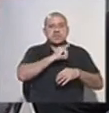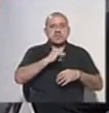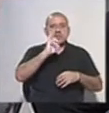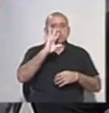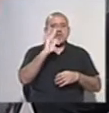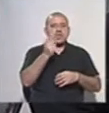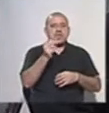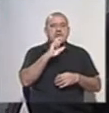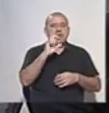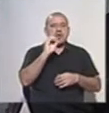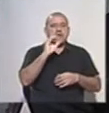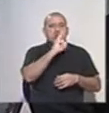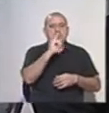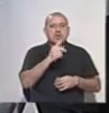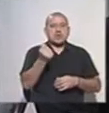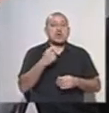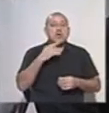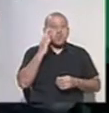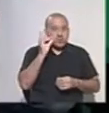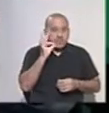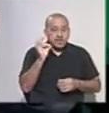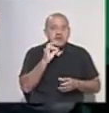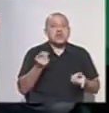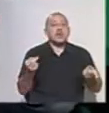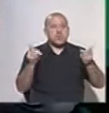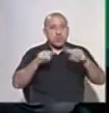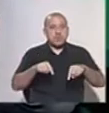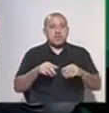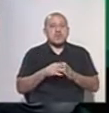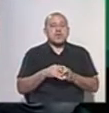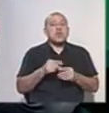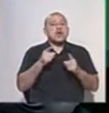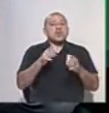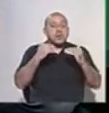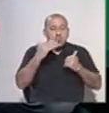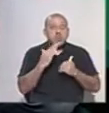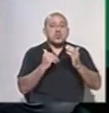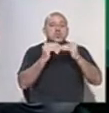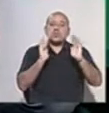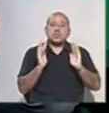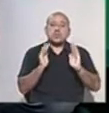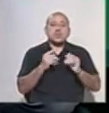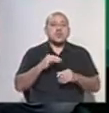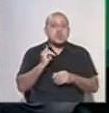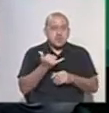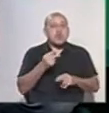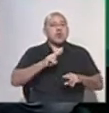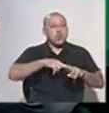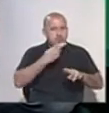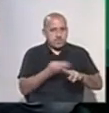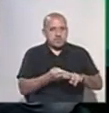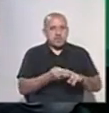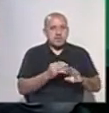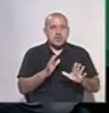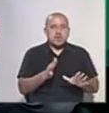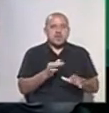horas. Con la posibilidad de que eventualmente se repita otra vez, porque decían ustedes que esto está en construcción. O sea. No. Ya te digo que se va a repetir. No está cerrada la